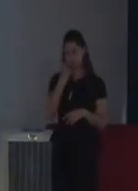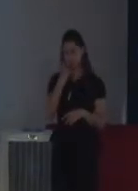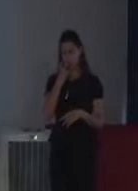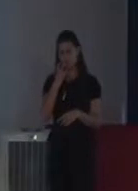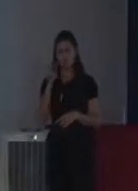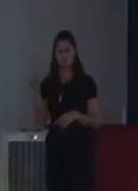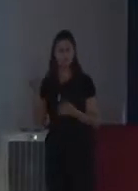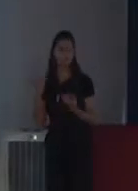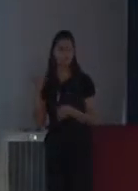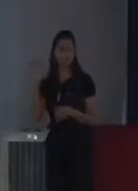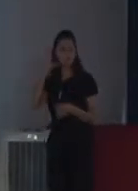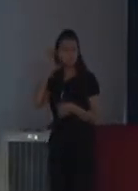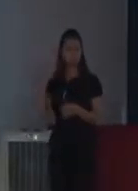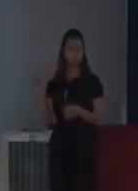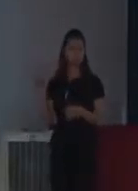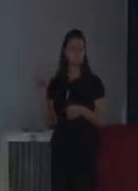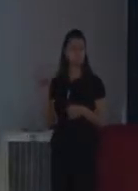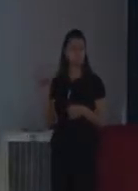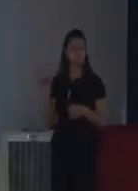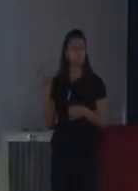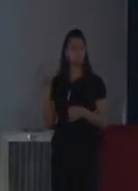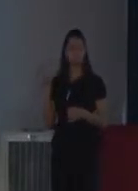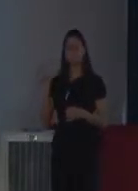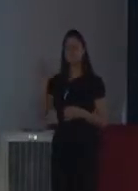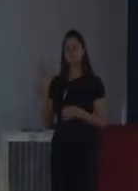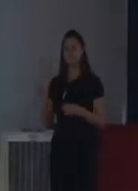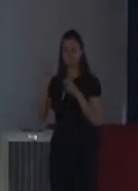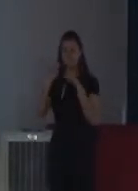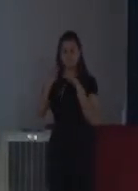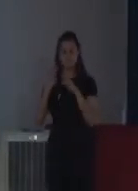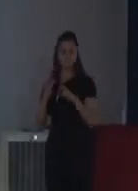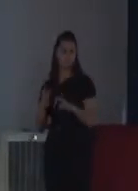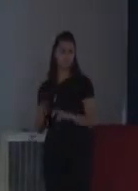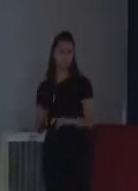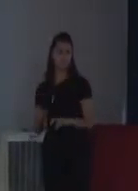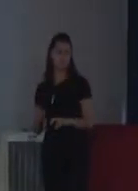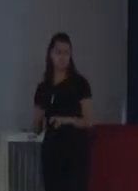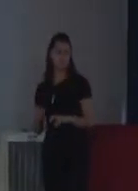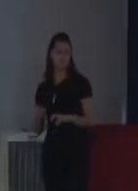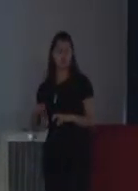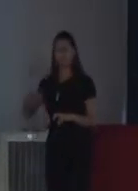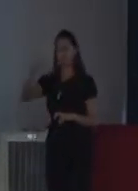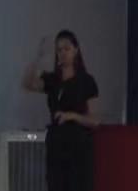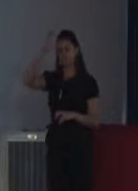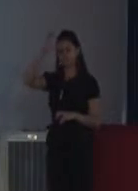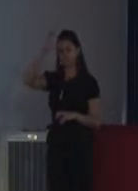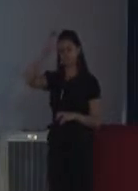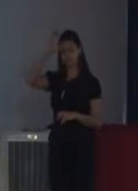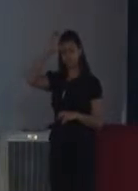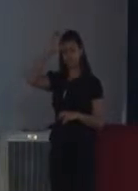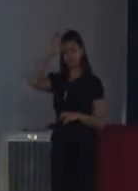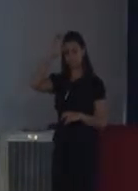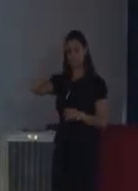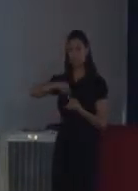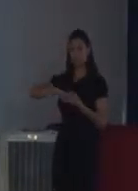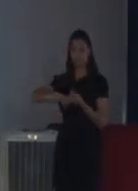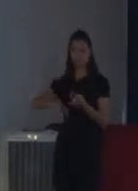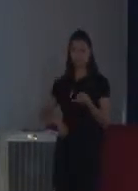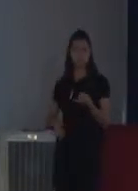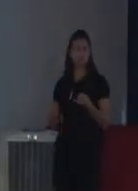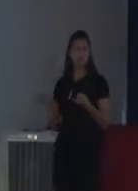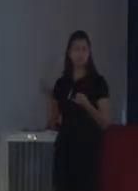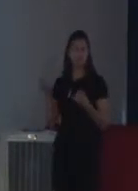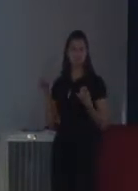visual, que actualmente es uno de los investigadores, de los expertos independientes para